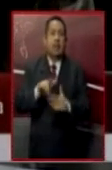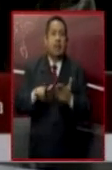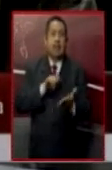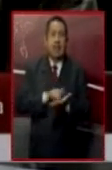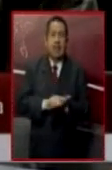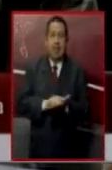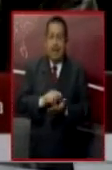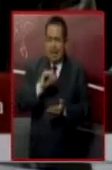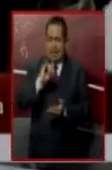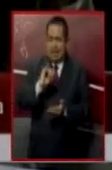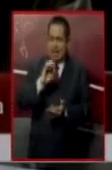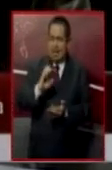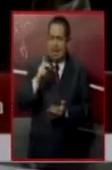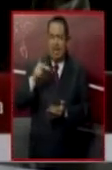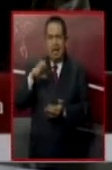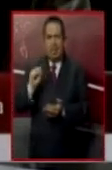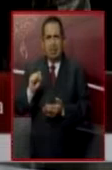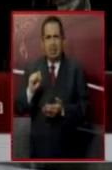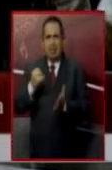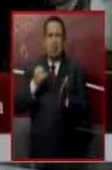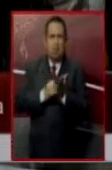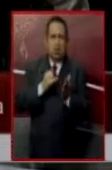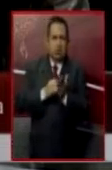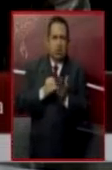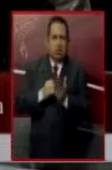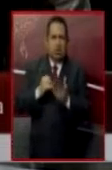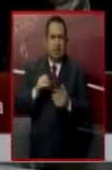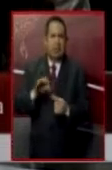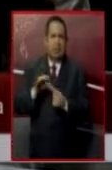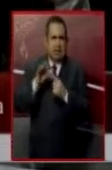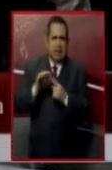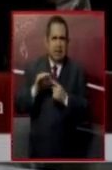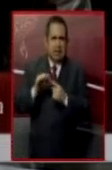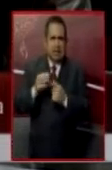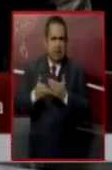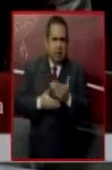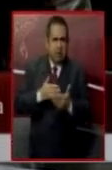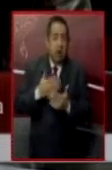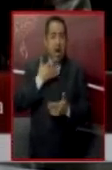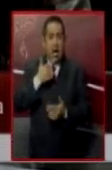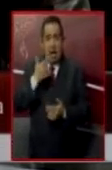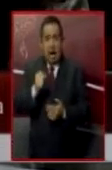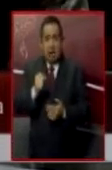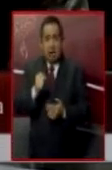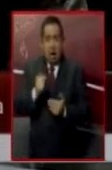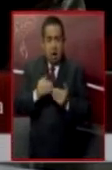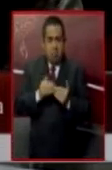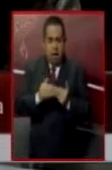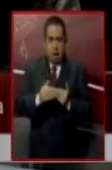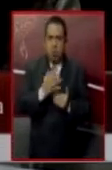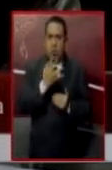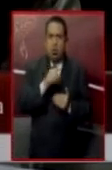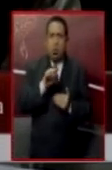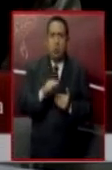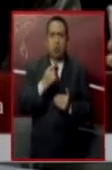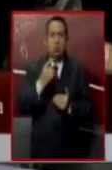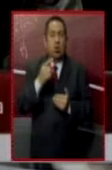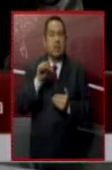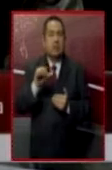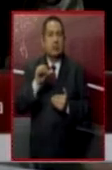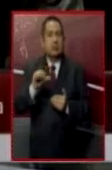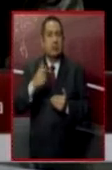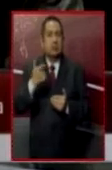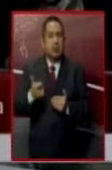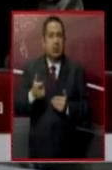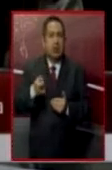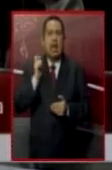ley del impuesto especial de sobreproducción y servicios para gasolinas sube a 4.16. Eso